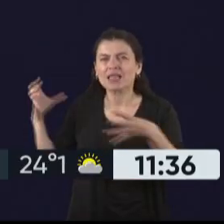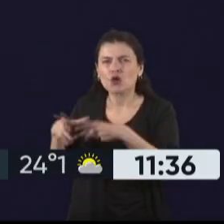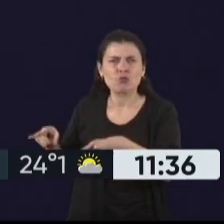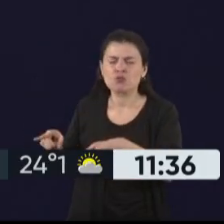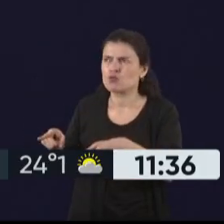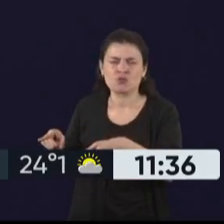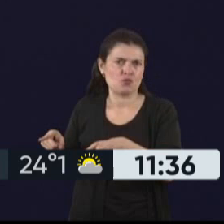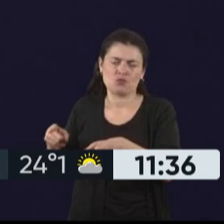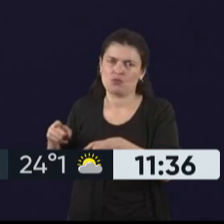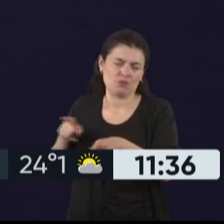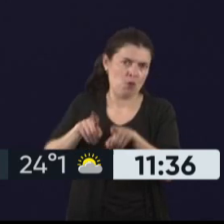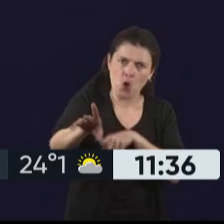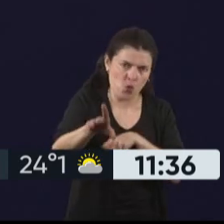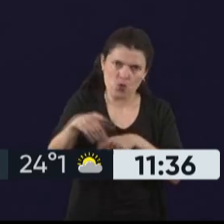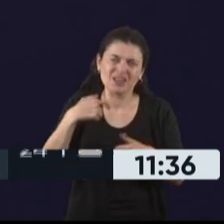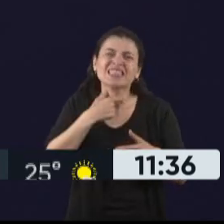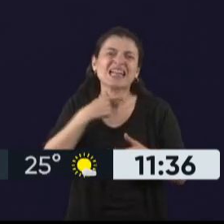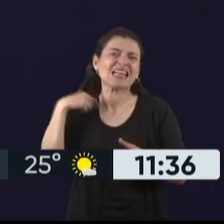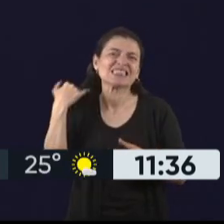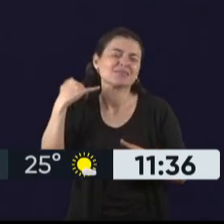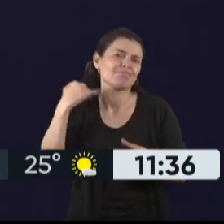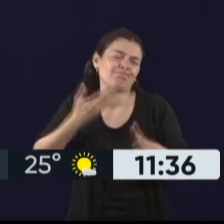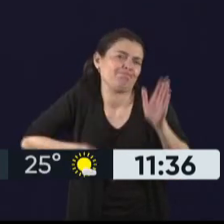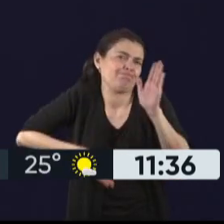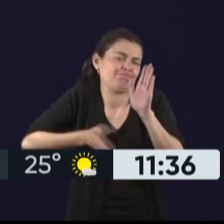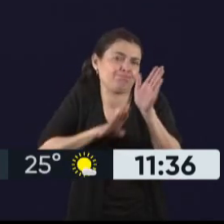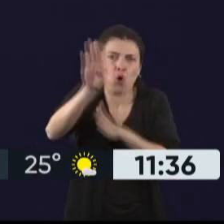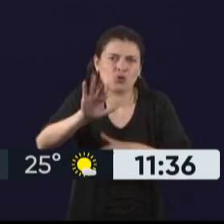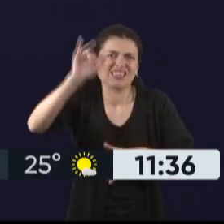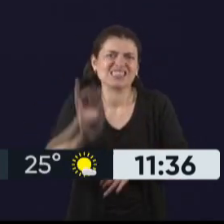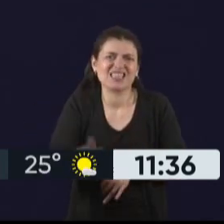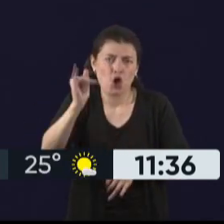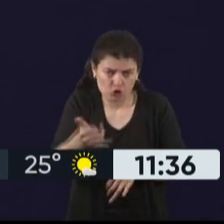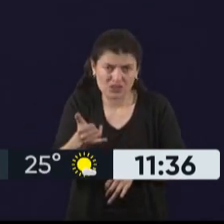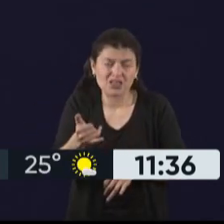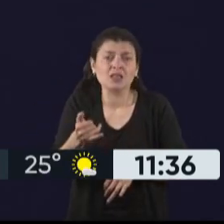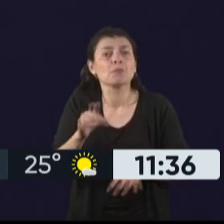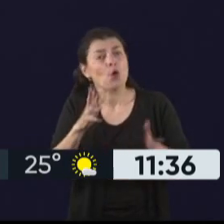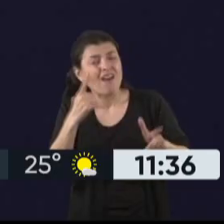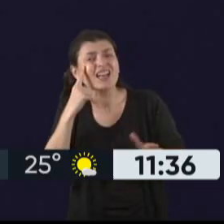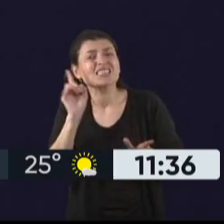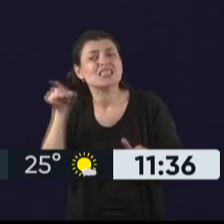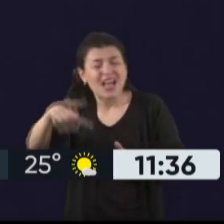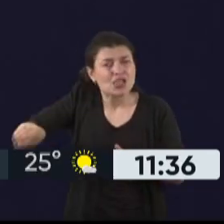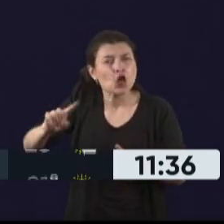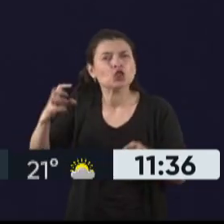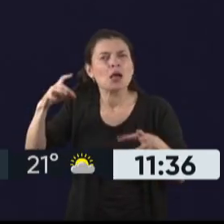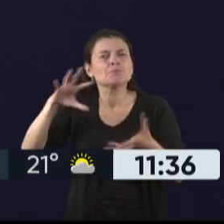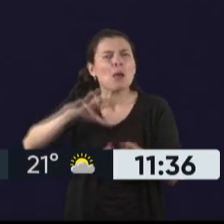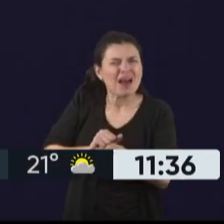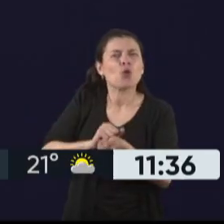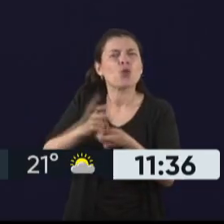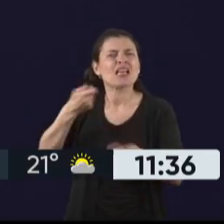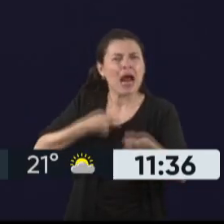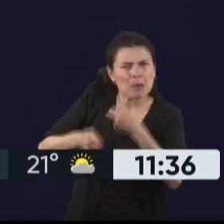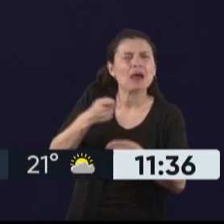un impacto en el mercado, que creo que es a lo que vos te referís. Todo lo que vaya en la otra línea, en la línea de que